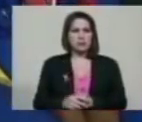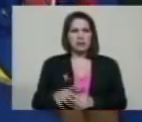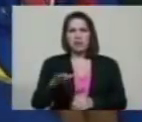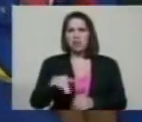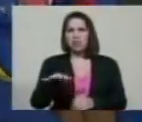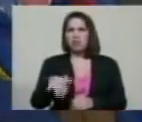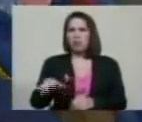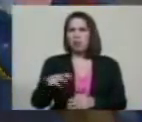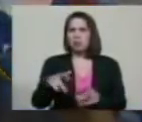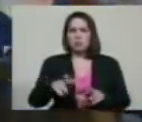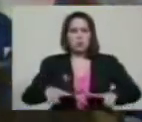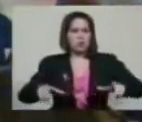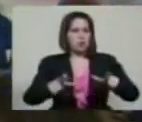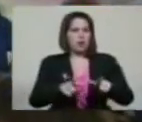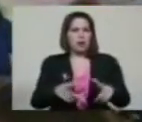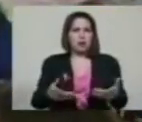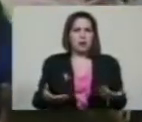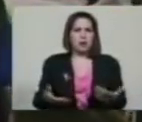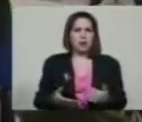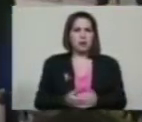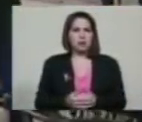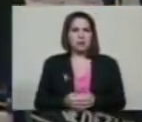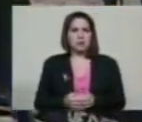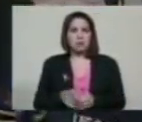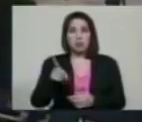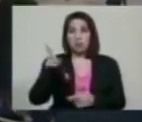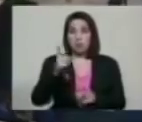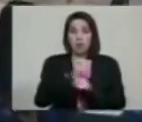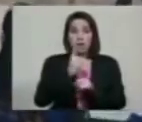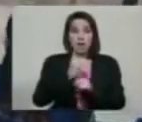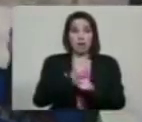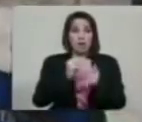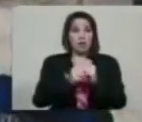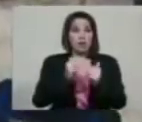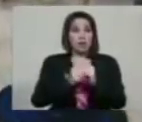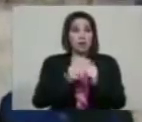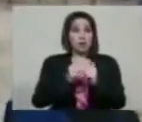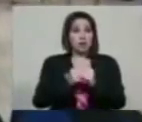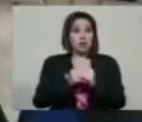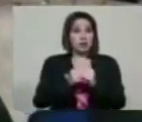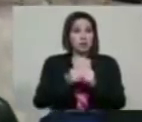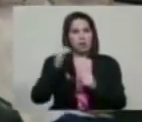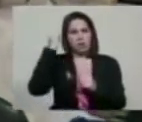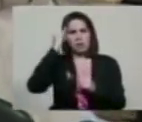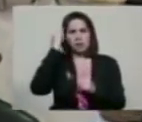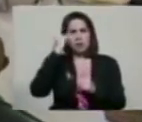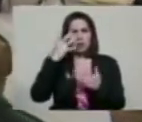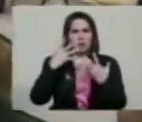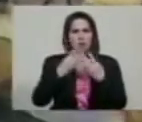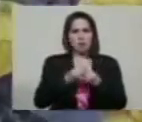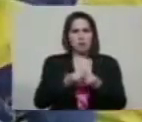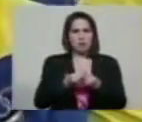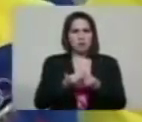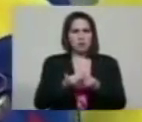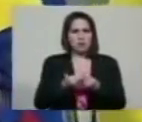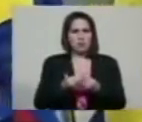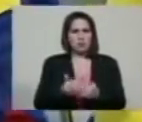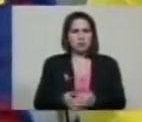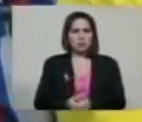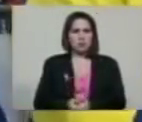Biscocuy. No. Mira, atleta, mira, un entrenador. Tienes cara de entrenador. ¿Tú eres de